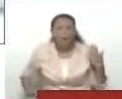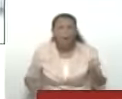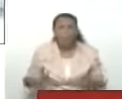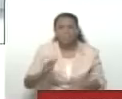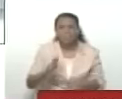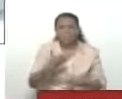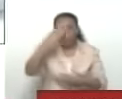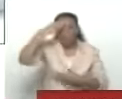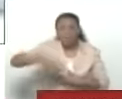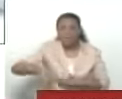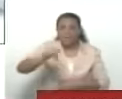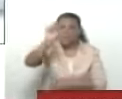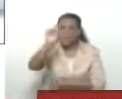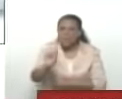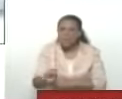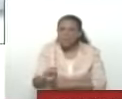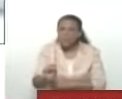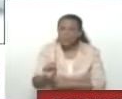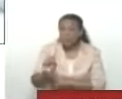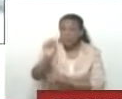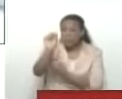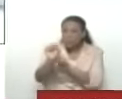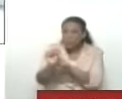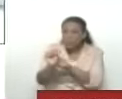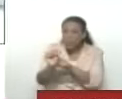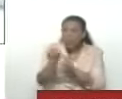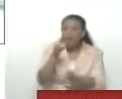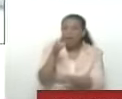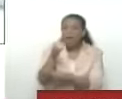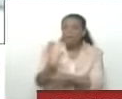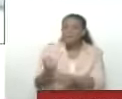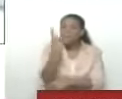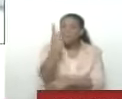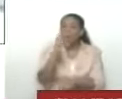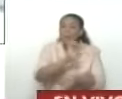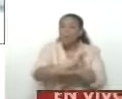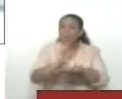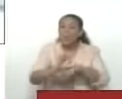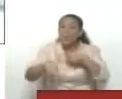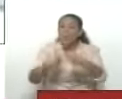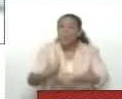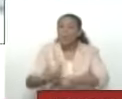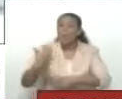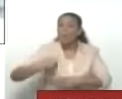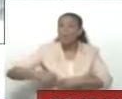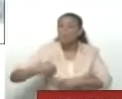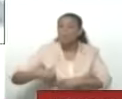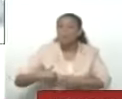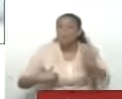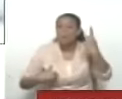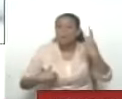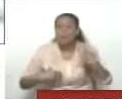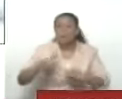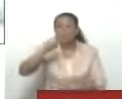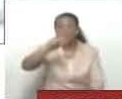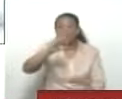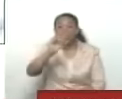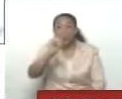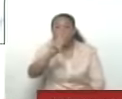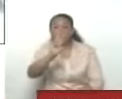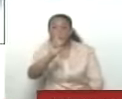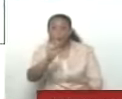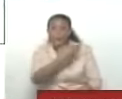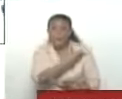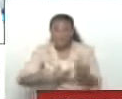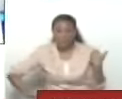Sur pasó primero por Ecuador y luego Argentina. ¿Ah? Mira, Noboa.